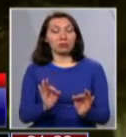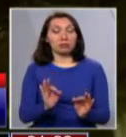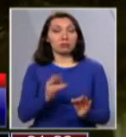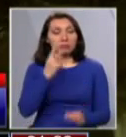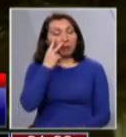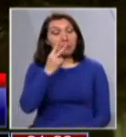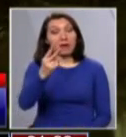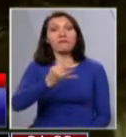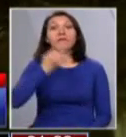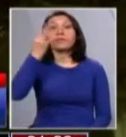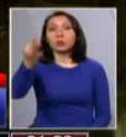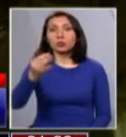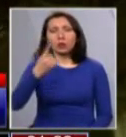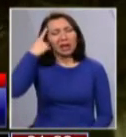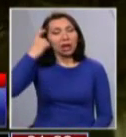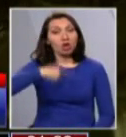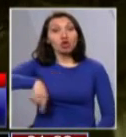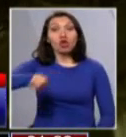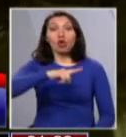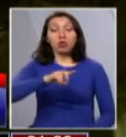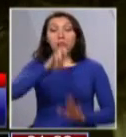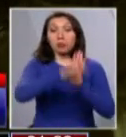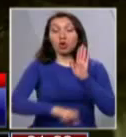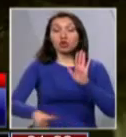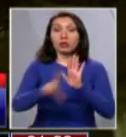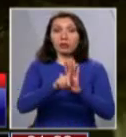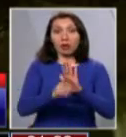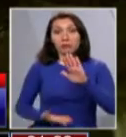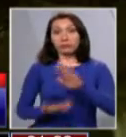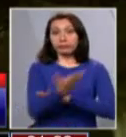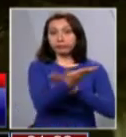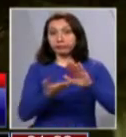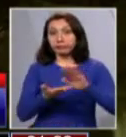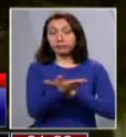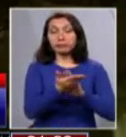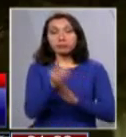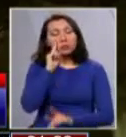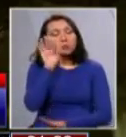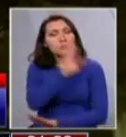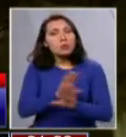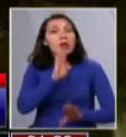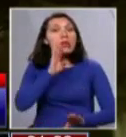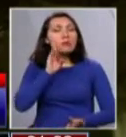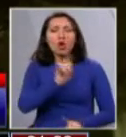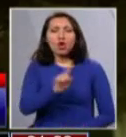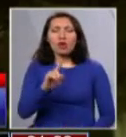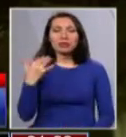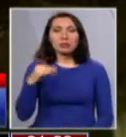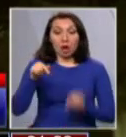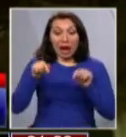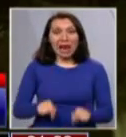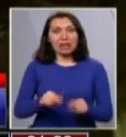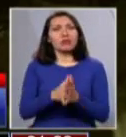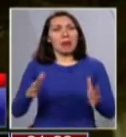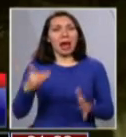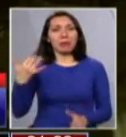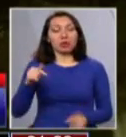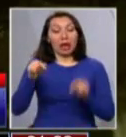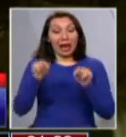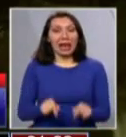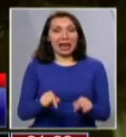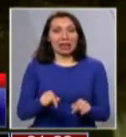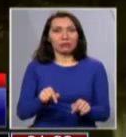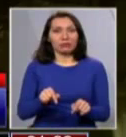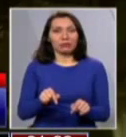mirar a futuro creo que todas las pero los proyectos de ley que están mandando al respecto de probidad no son los más importantes estos son los más importantes porque